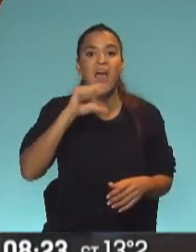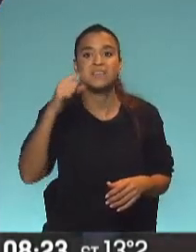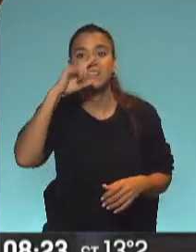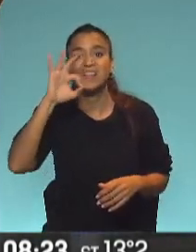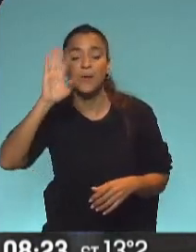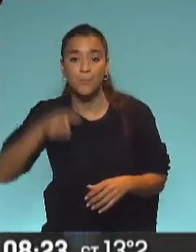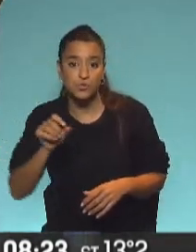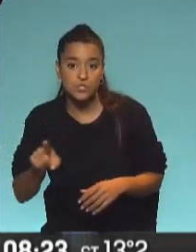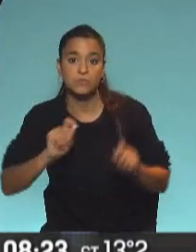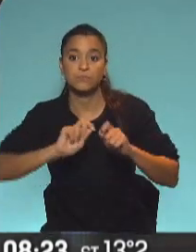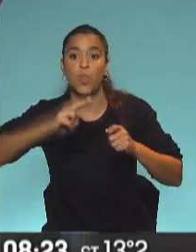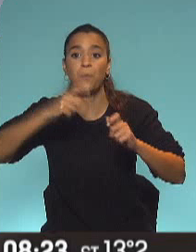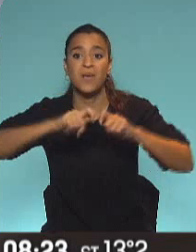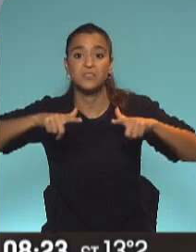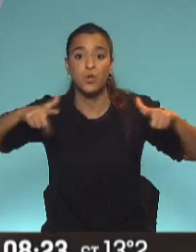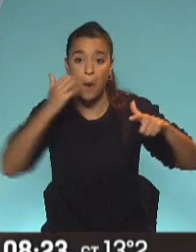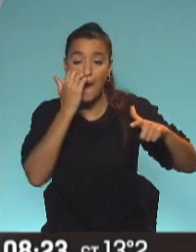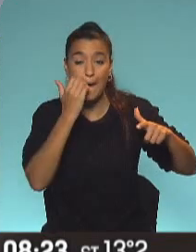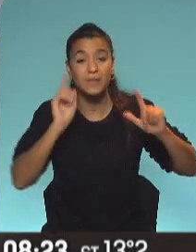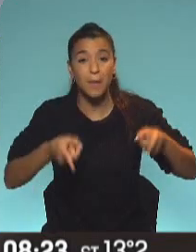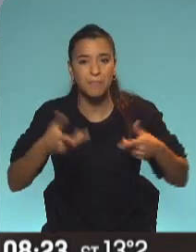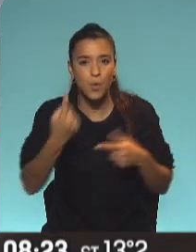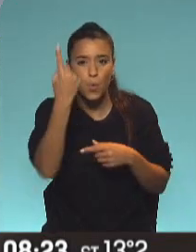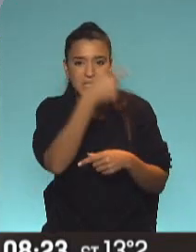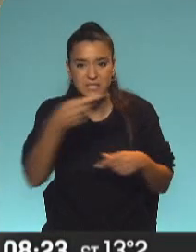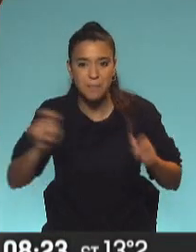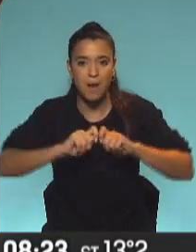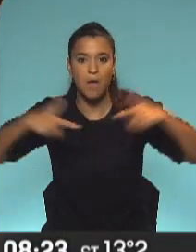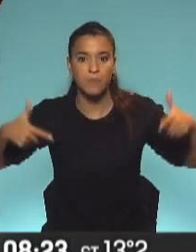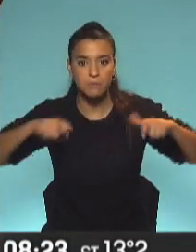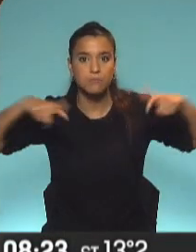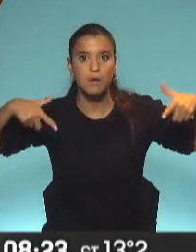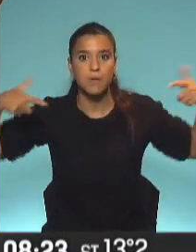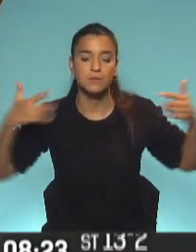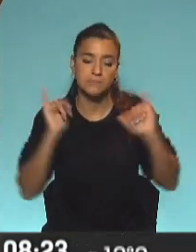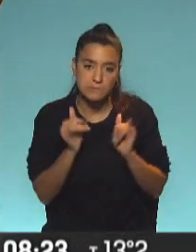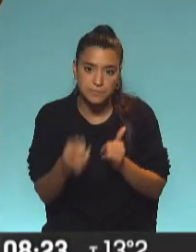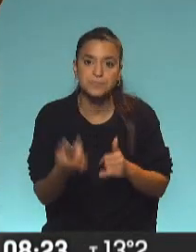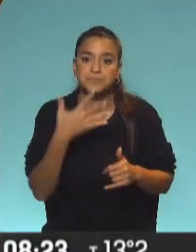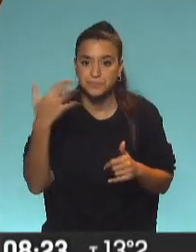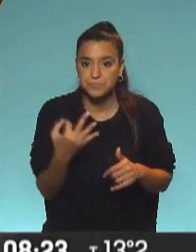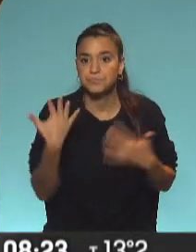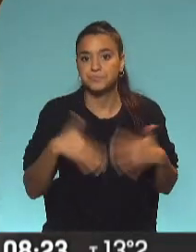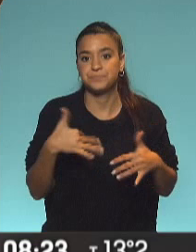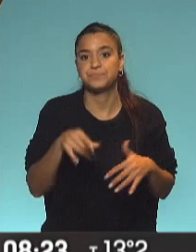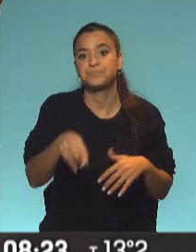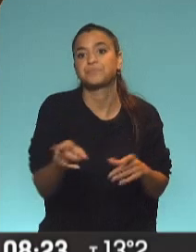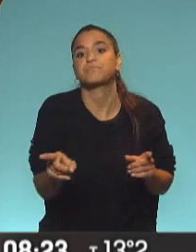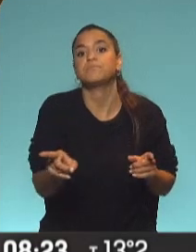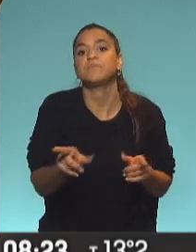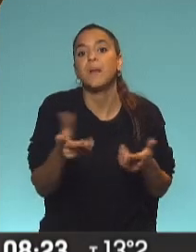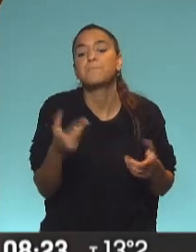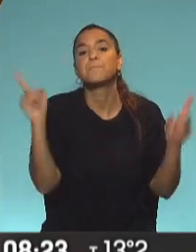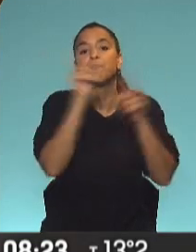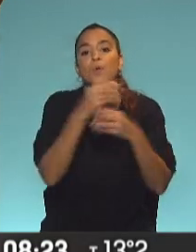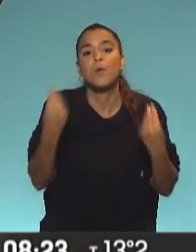de duplicación de casos que también es ¿de cuánto? ¿De una semana en este momento? Es de una semana, sí, y la verdad es que no hay... El problema